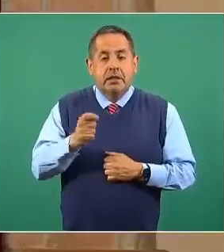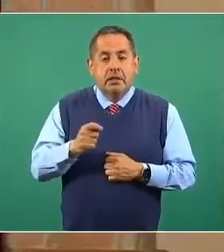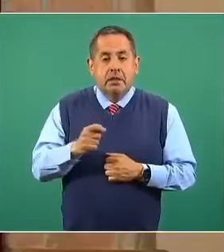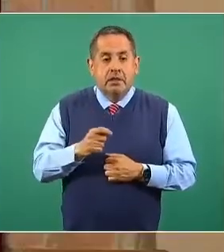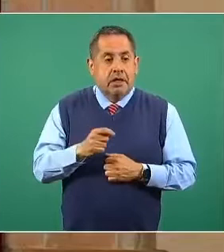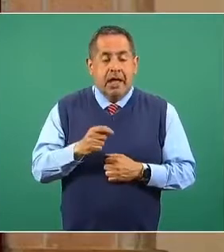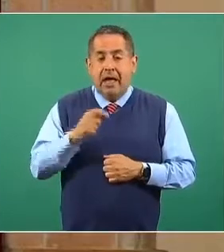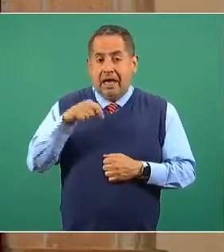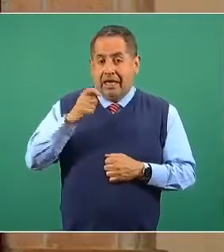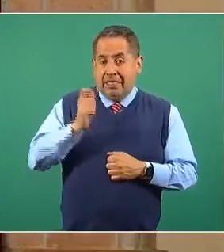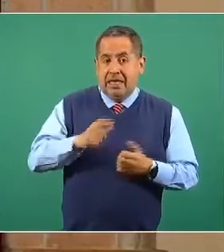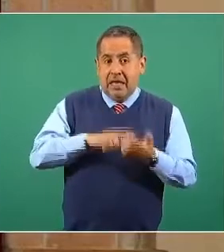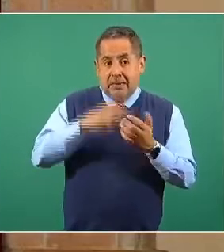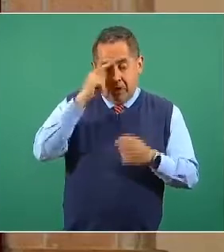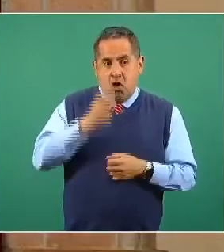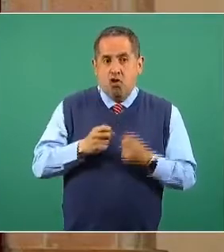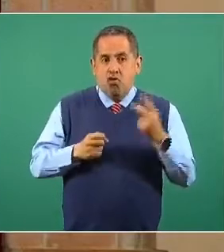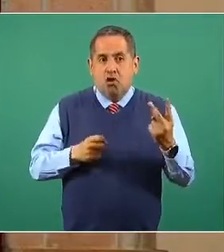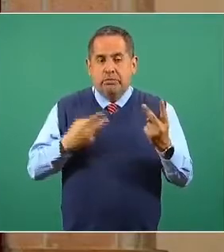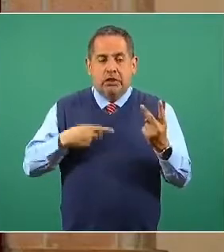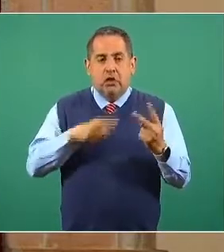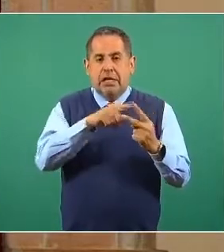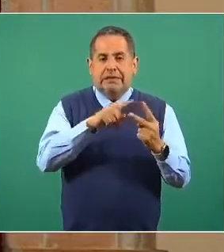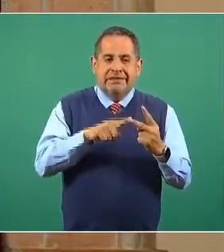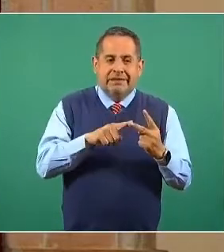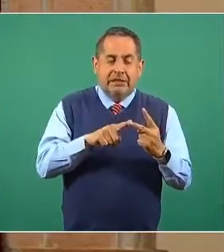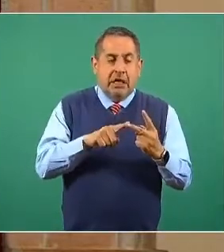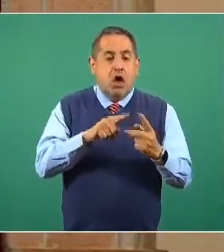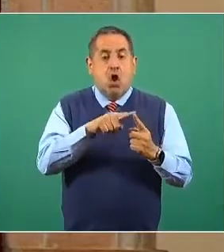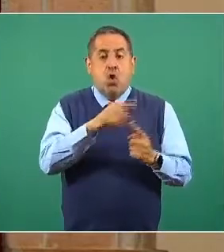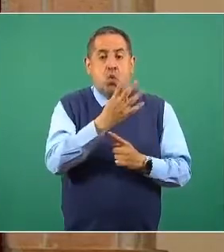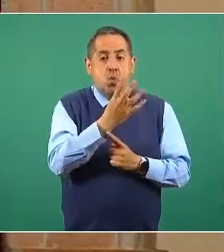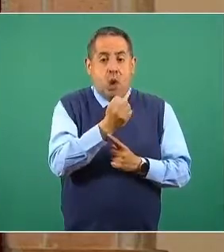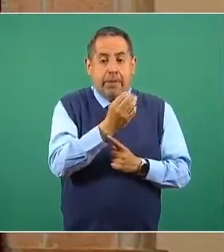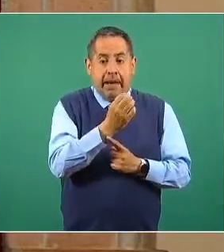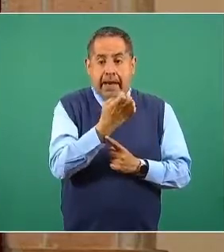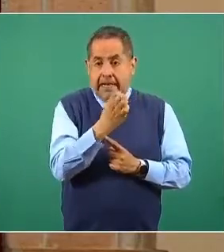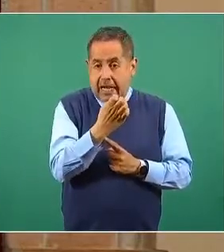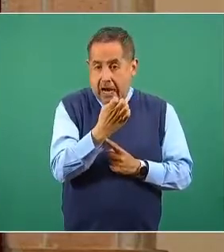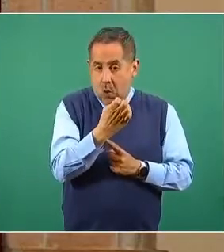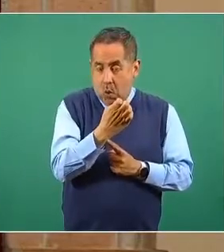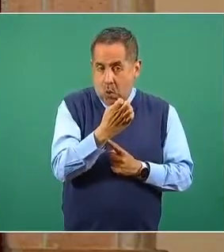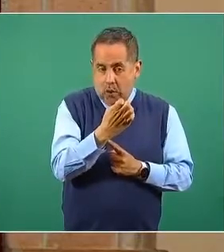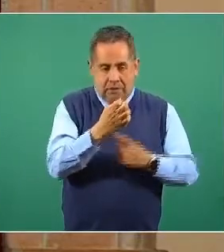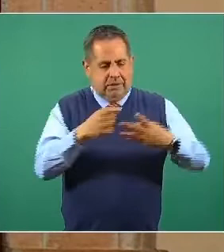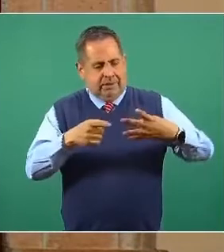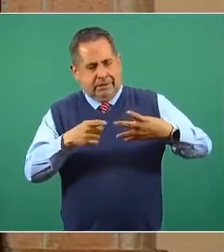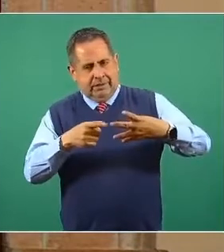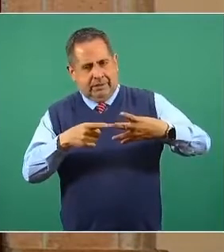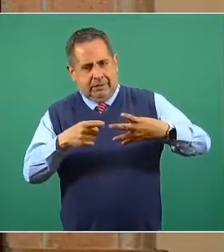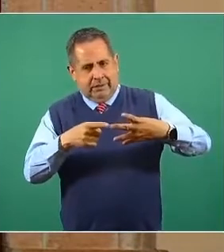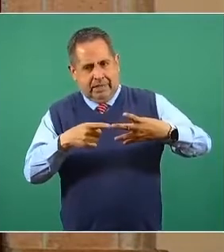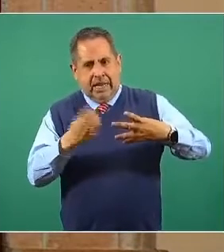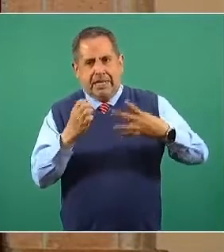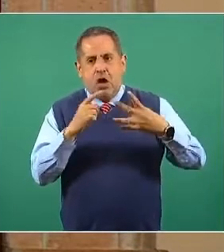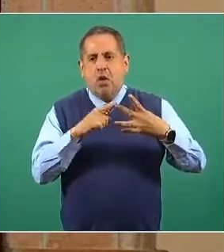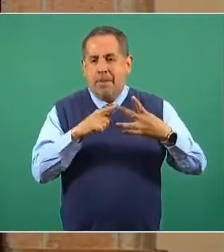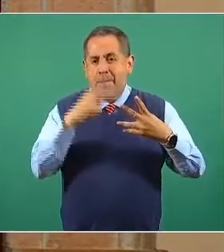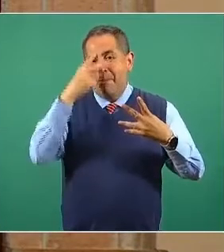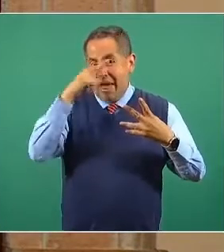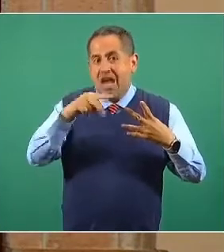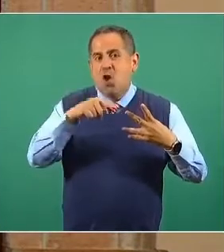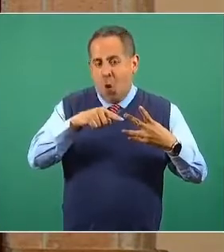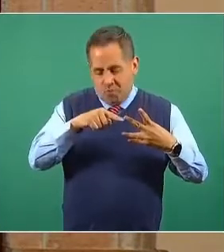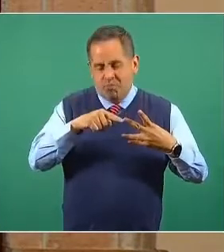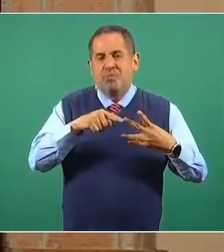2 eventos importantes en México. Desde el 9 de enero, solamente en la segunda semana del mes, ya México había